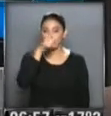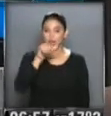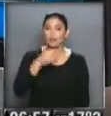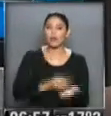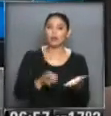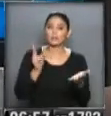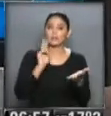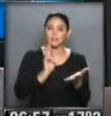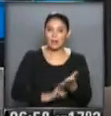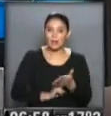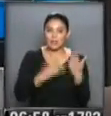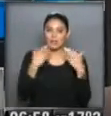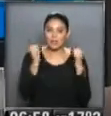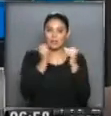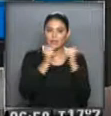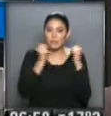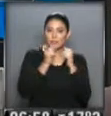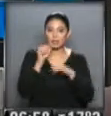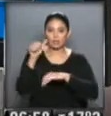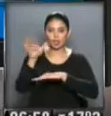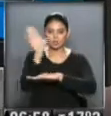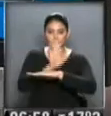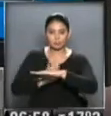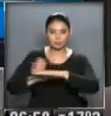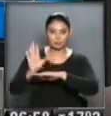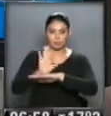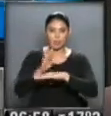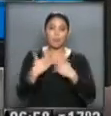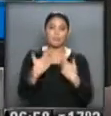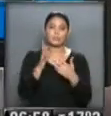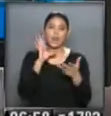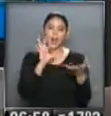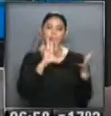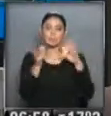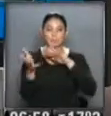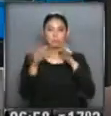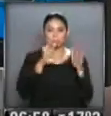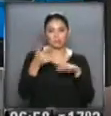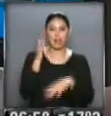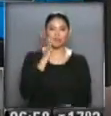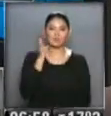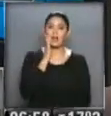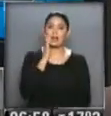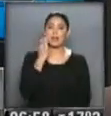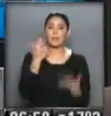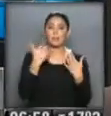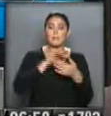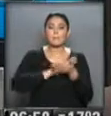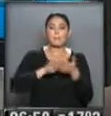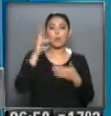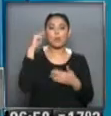vuelve a ingresar aire frío a la zona central de nuestro país. Esto puede generar algo de inestabilidad en horas de la tarde, con 9 grados de